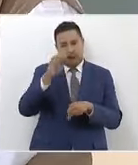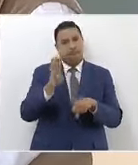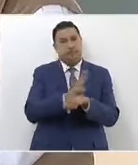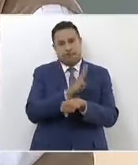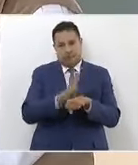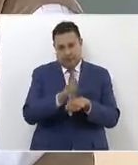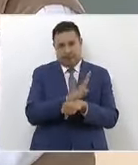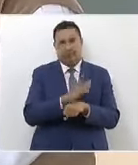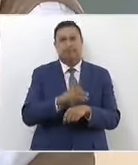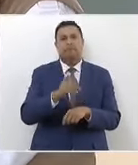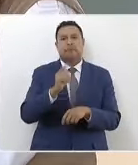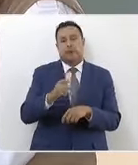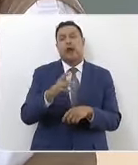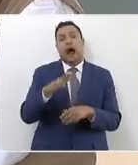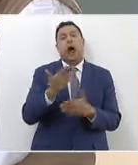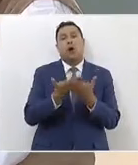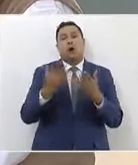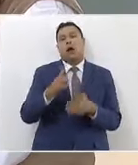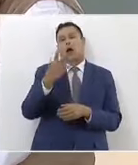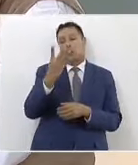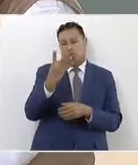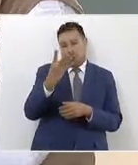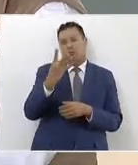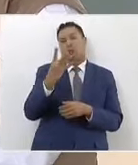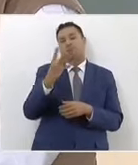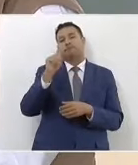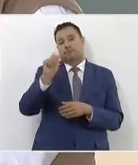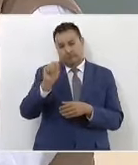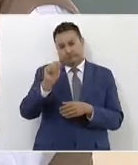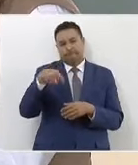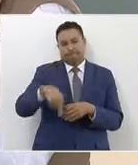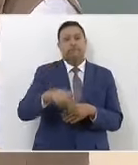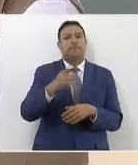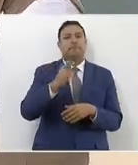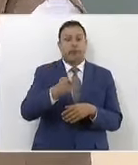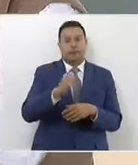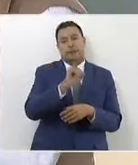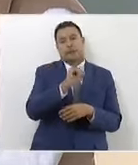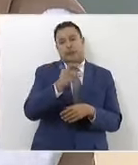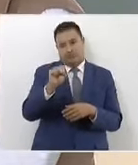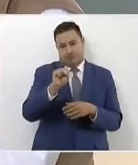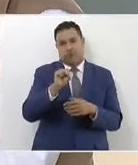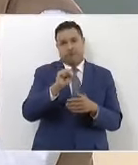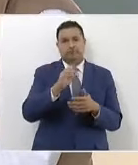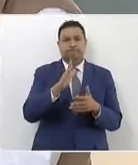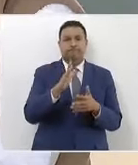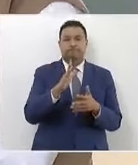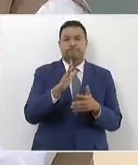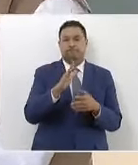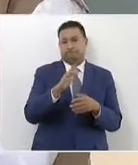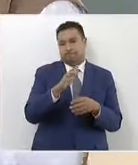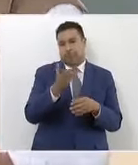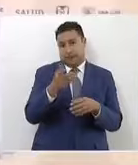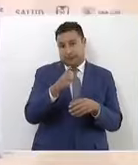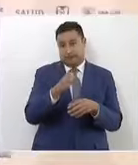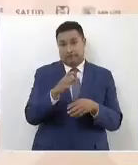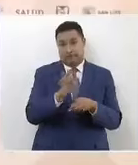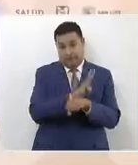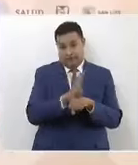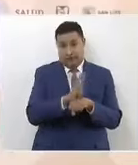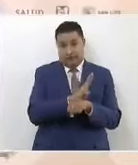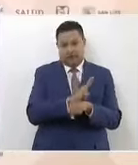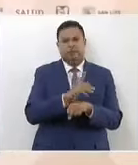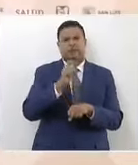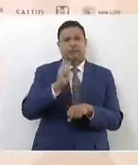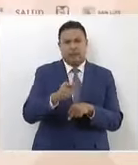bienestar, el modelo de la cuarta transformación en atención médica? Pues es esto, es el IMSS Bienestar. Un sistema, primero, centralizado,